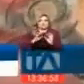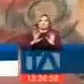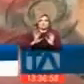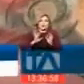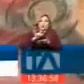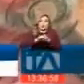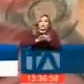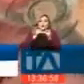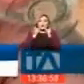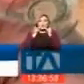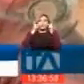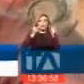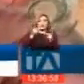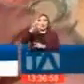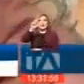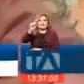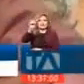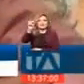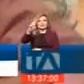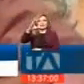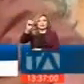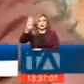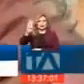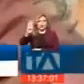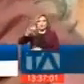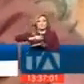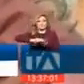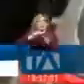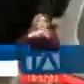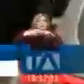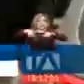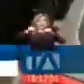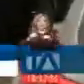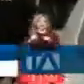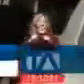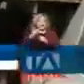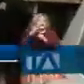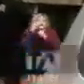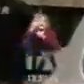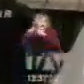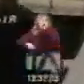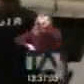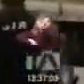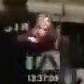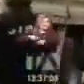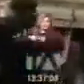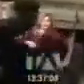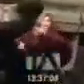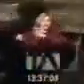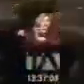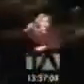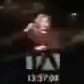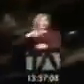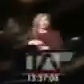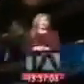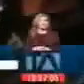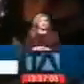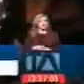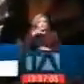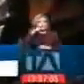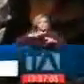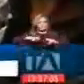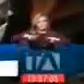firmando con el CERCOP un convenio para poder cruzar esa información con ellos. Dentro de la investigación por peculado que sigue la Fiscalía de Administración Pública, se